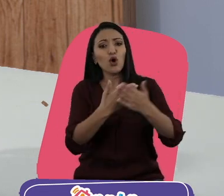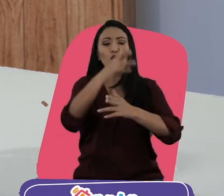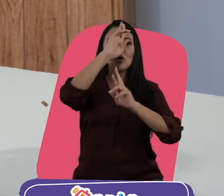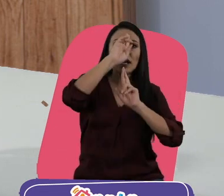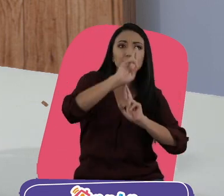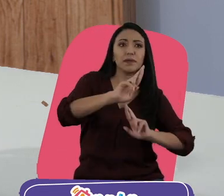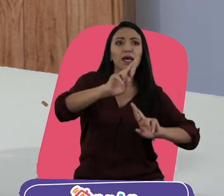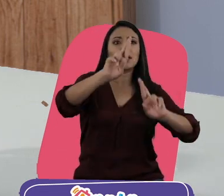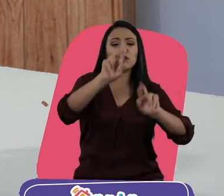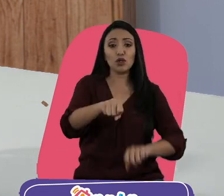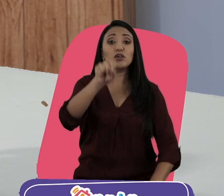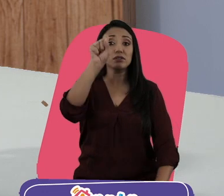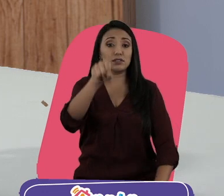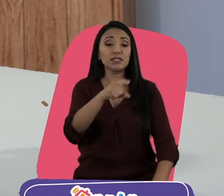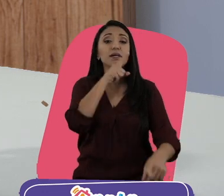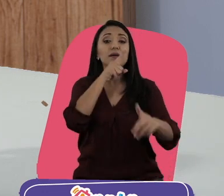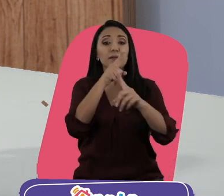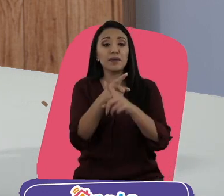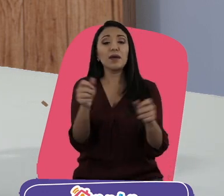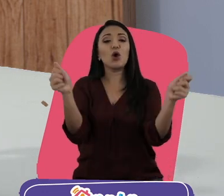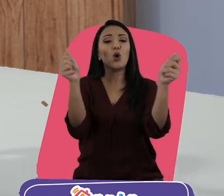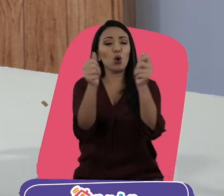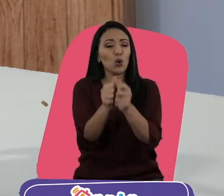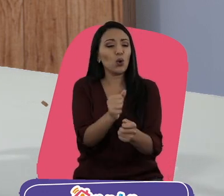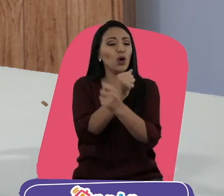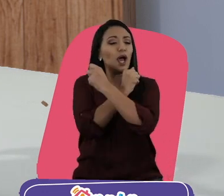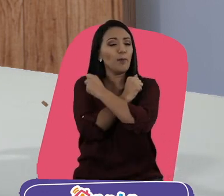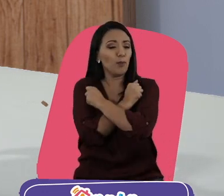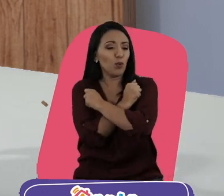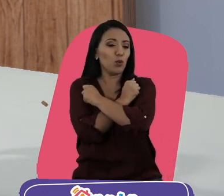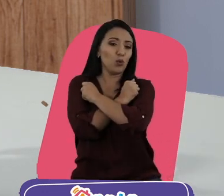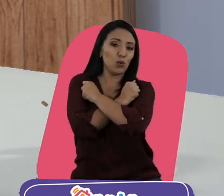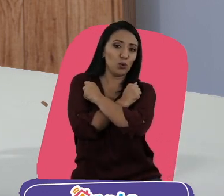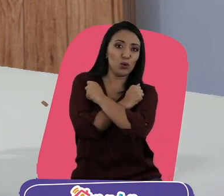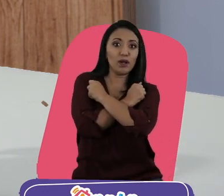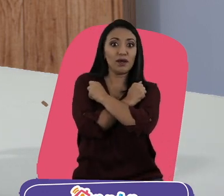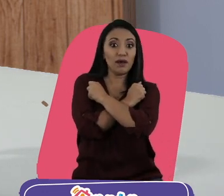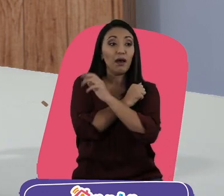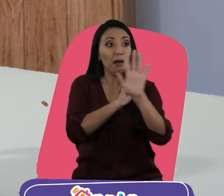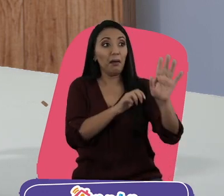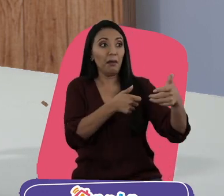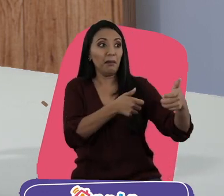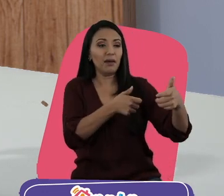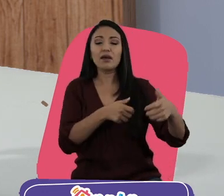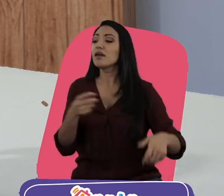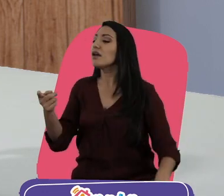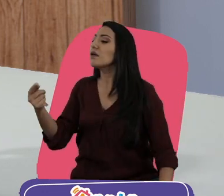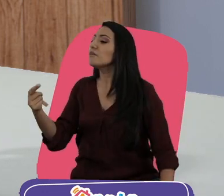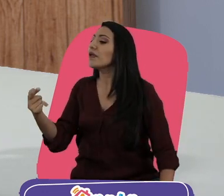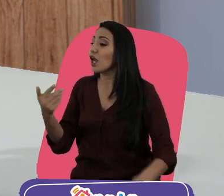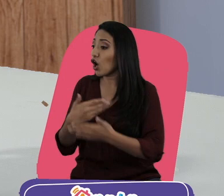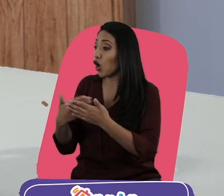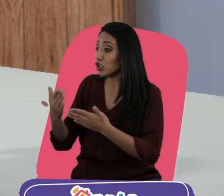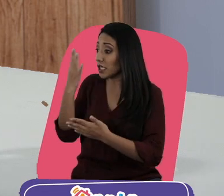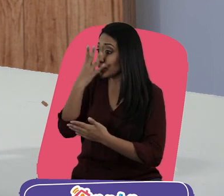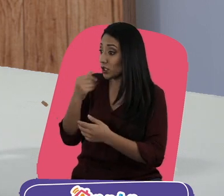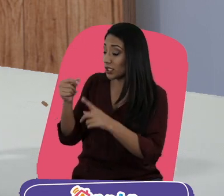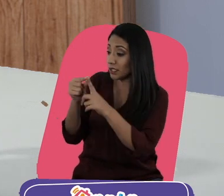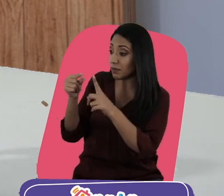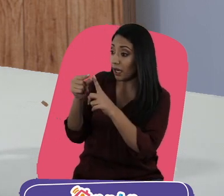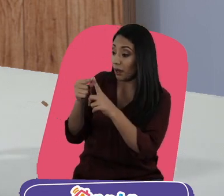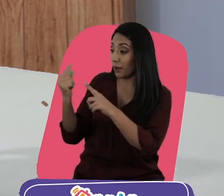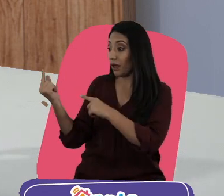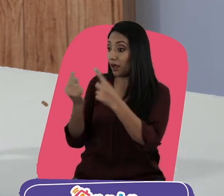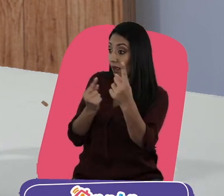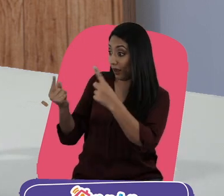tratan con respeto, sí señor, y con amor. Suena. ¿Ah? Y que dicen cosas buenas,